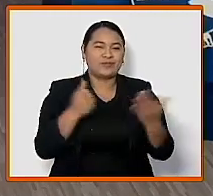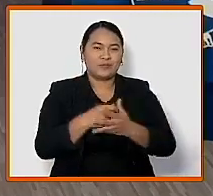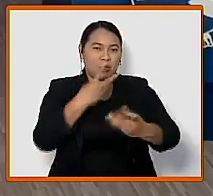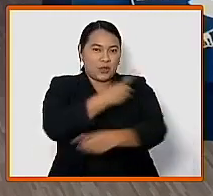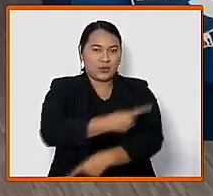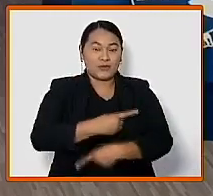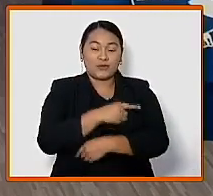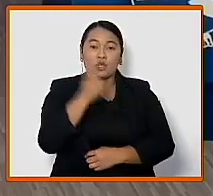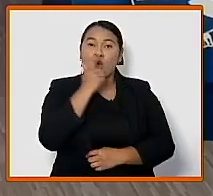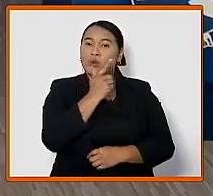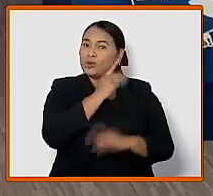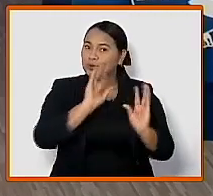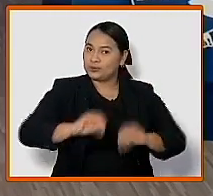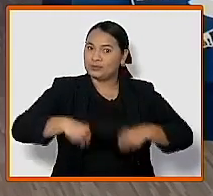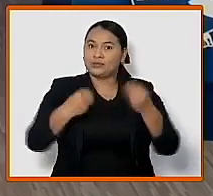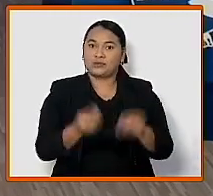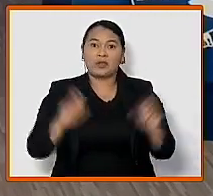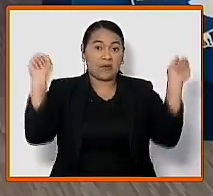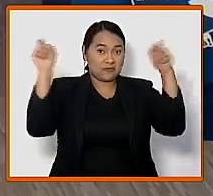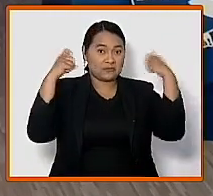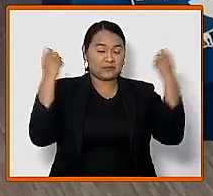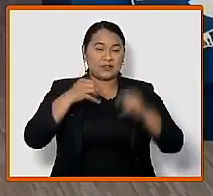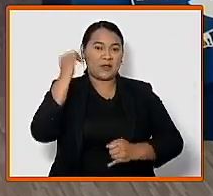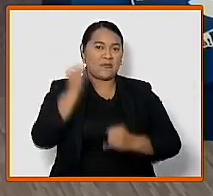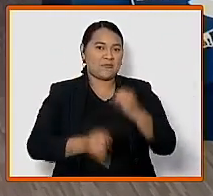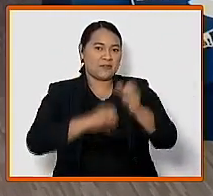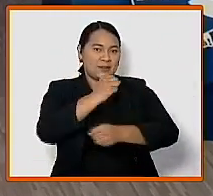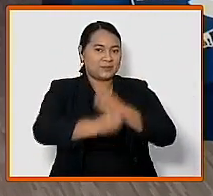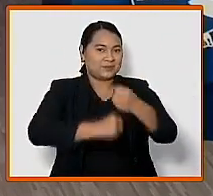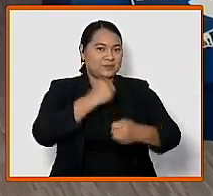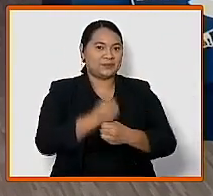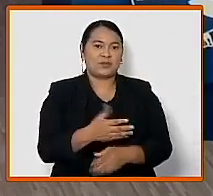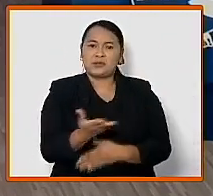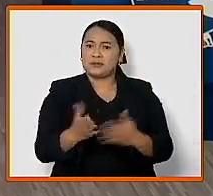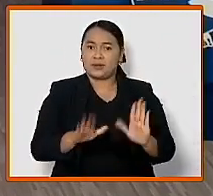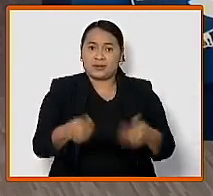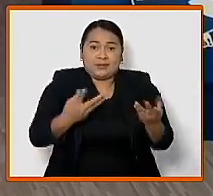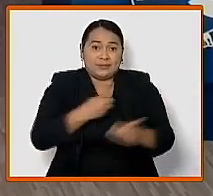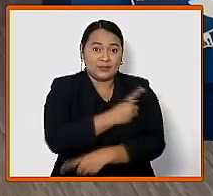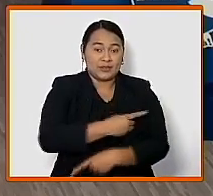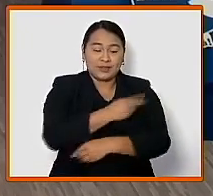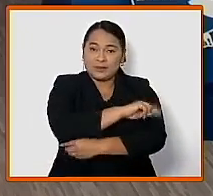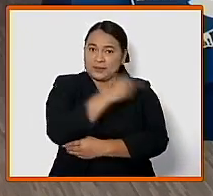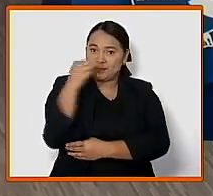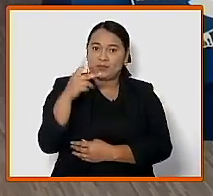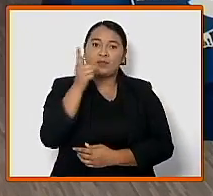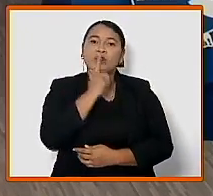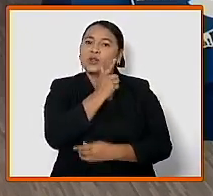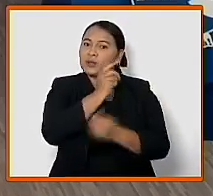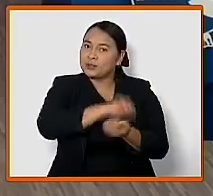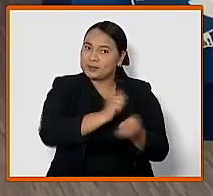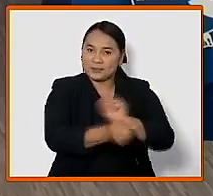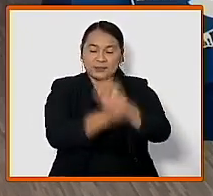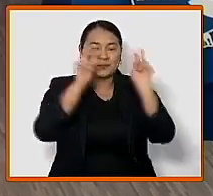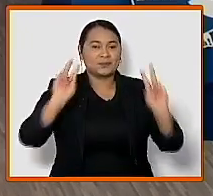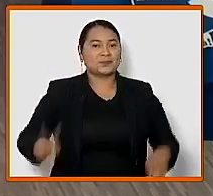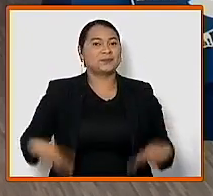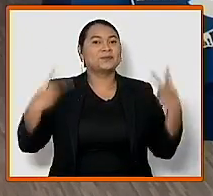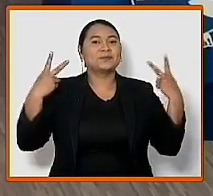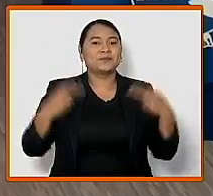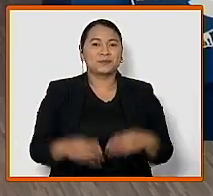que Loto te trae en estas fiestas de fin de año. ¿Y vos cómo disfrutas de la Navidad? ¡Loto te cambia la vida!